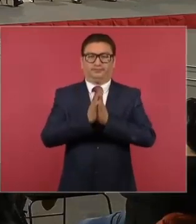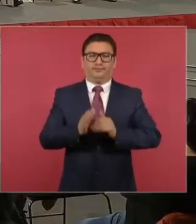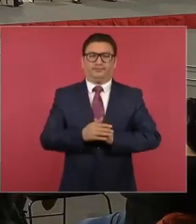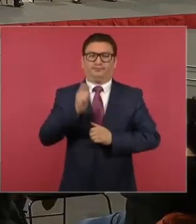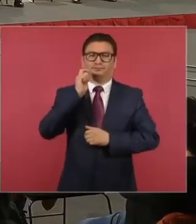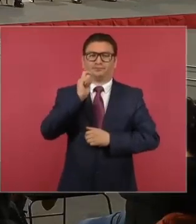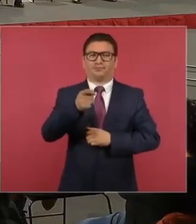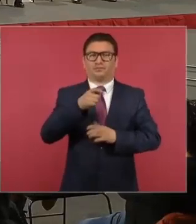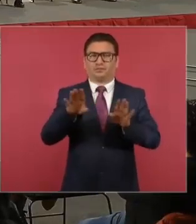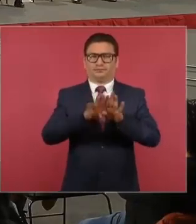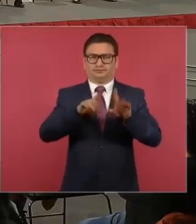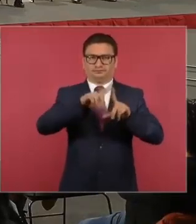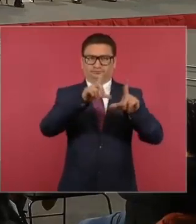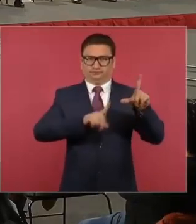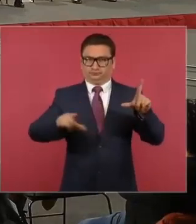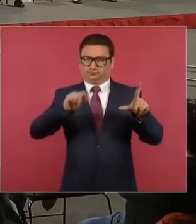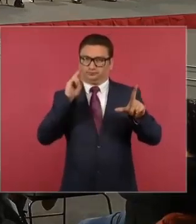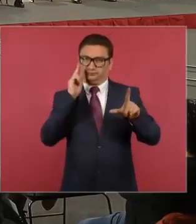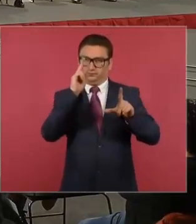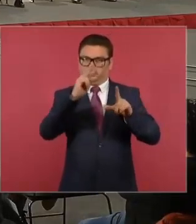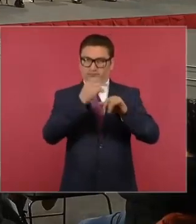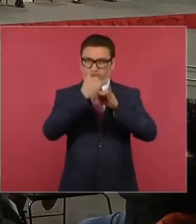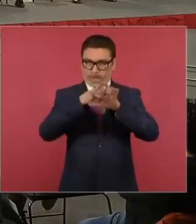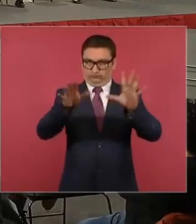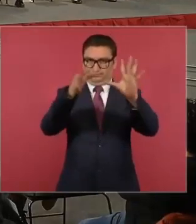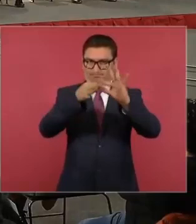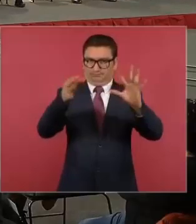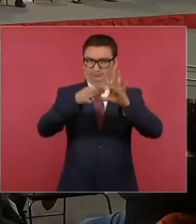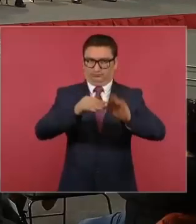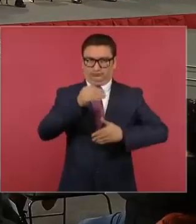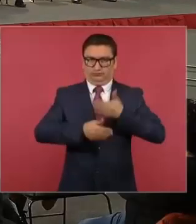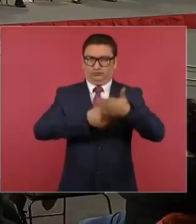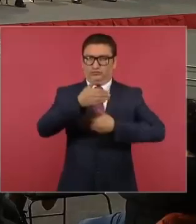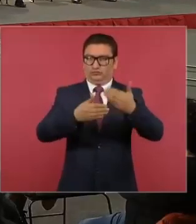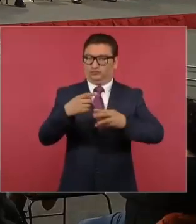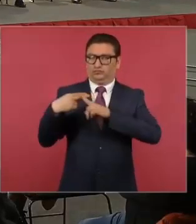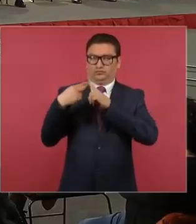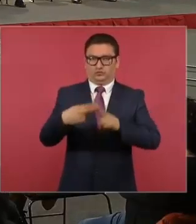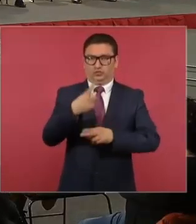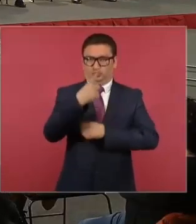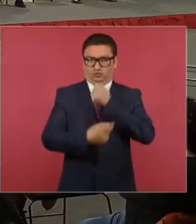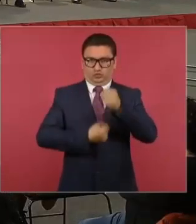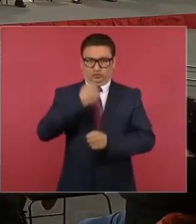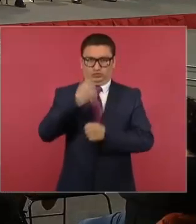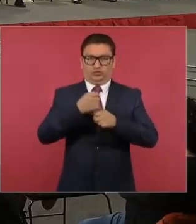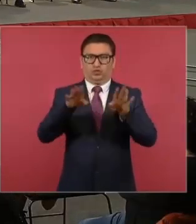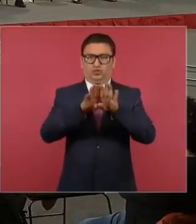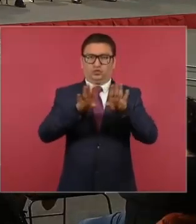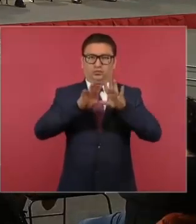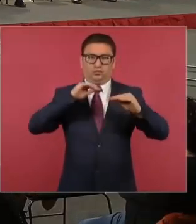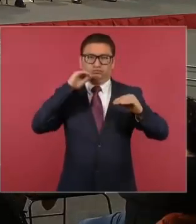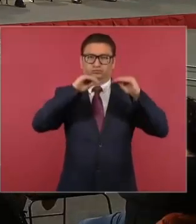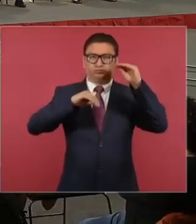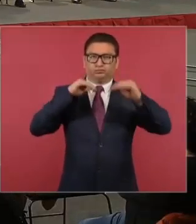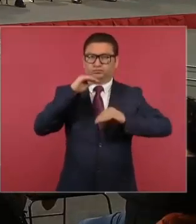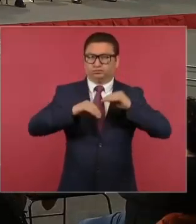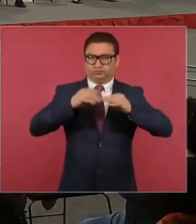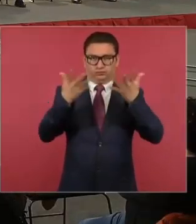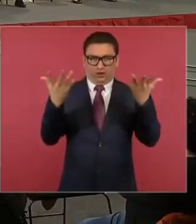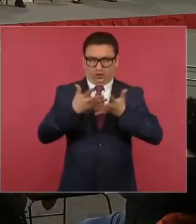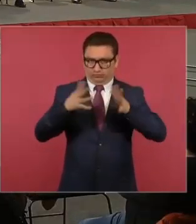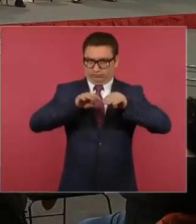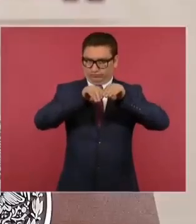Esta es una lámina donde explicaremos el avance del último año de todo el despliegue que se ha